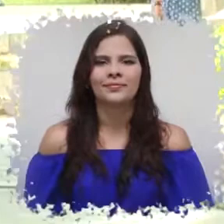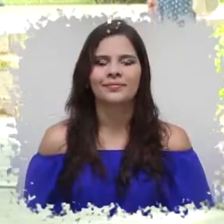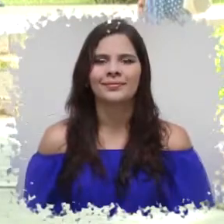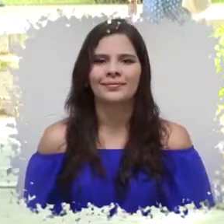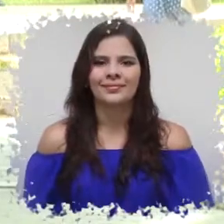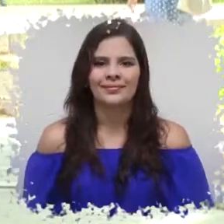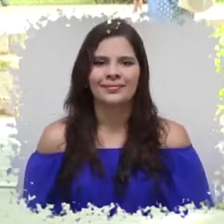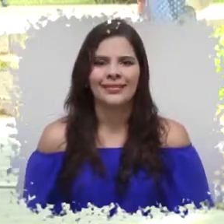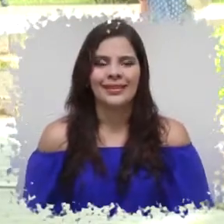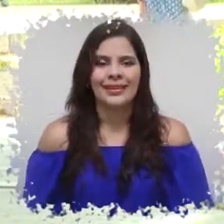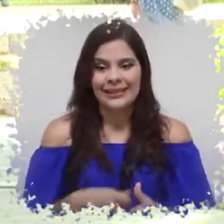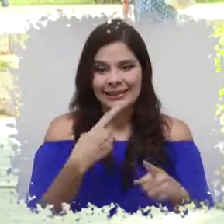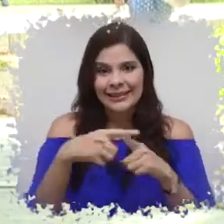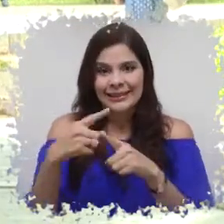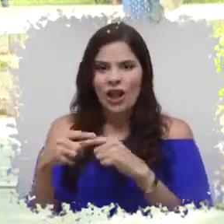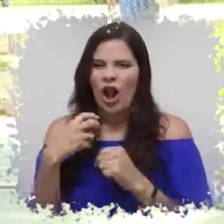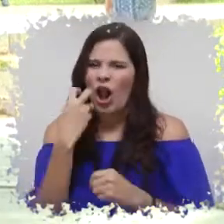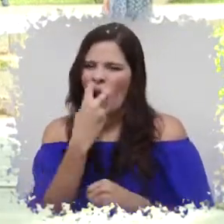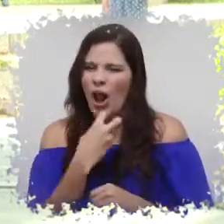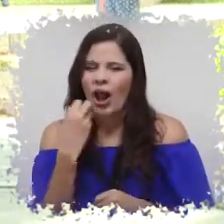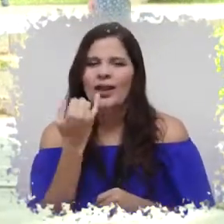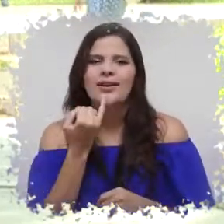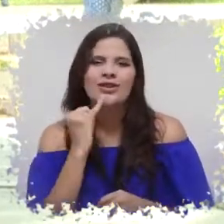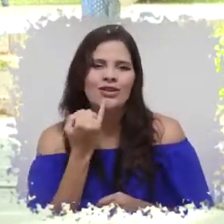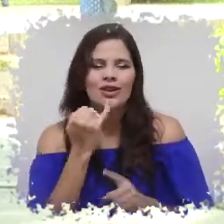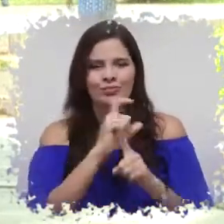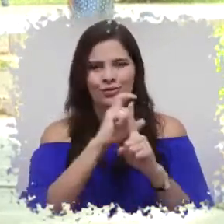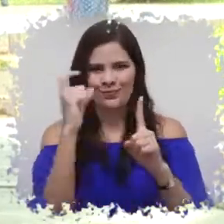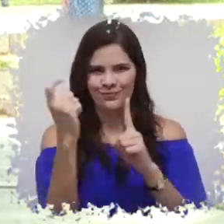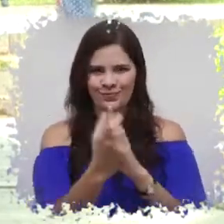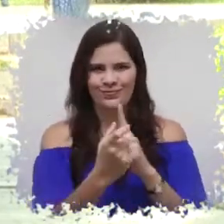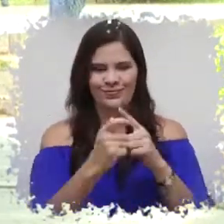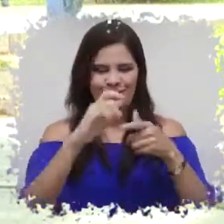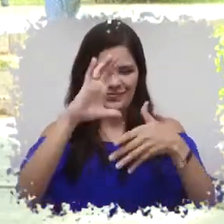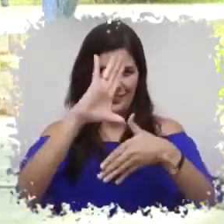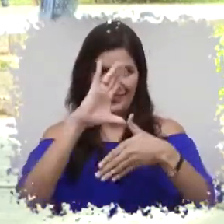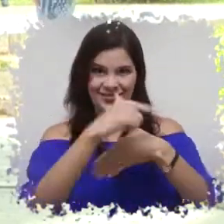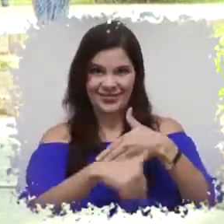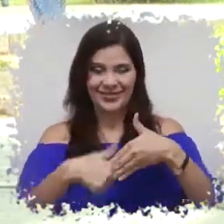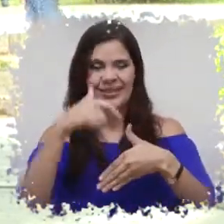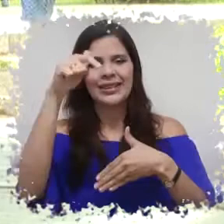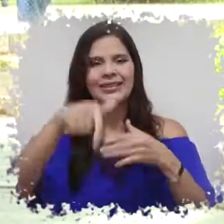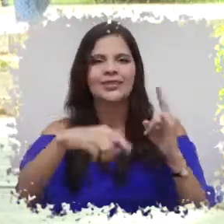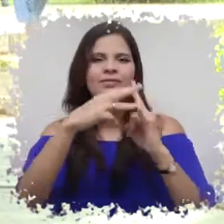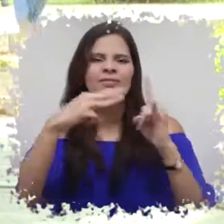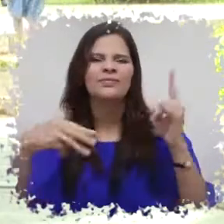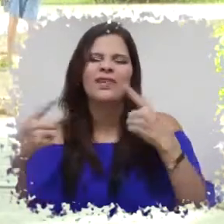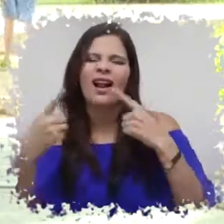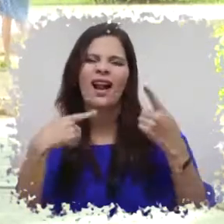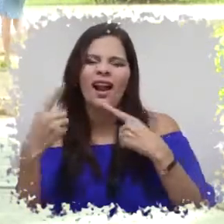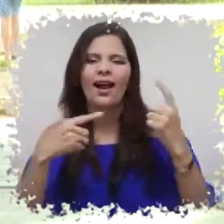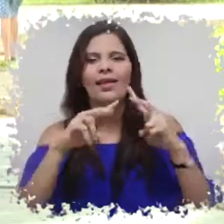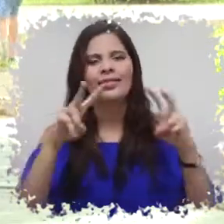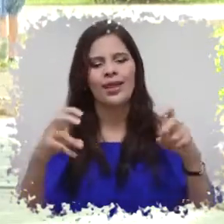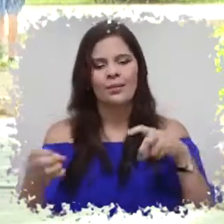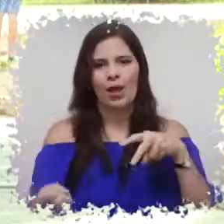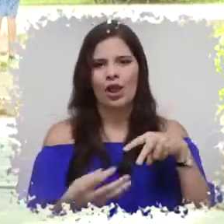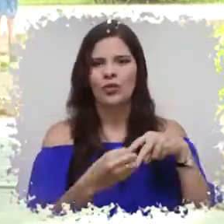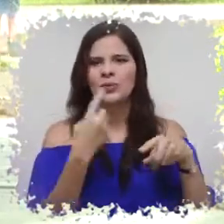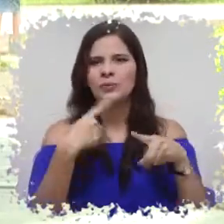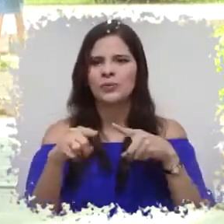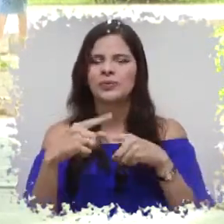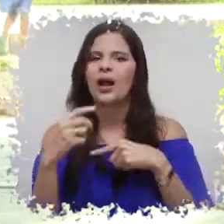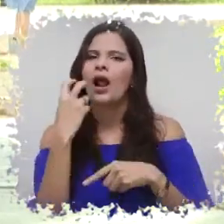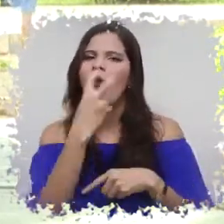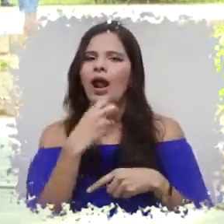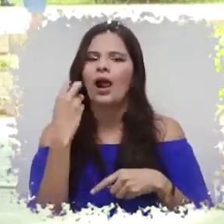Para analizar la diversidad lingüística y cultural de Latinoamérica, en la Universidad del Magdalena se disertó sobre la educación en contextos de